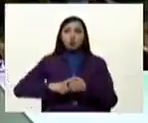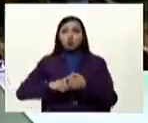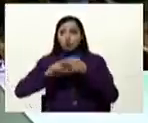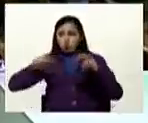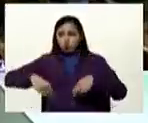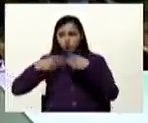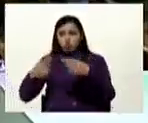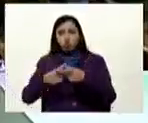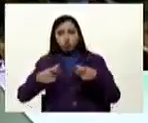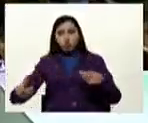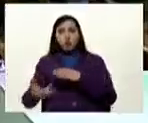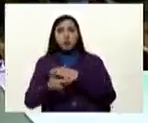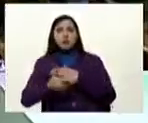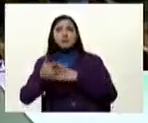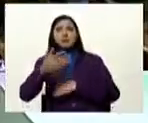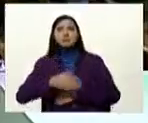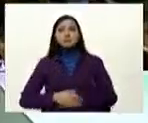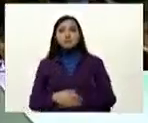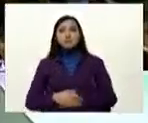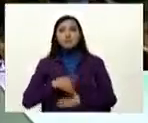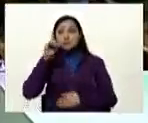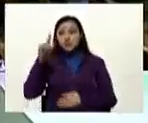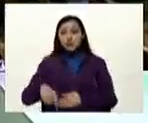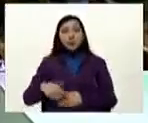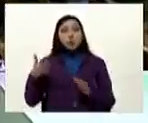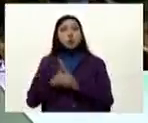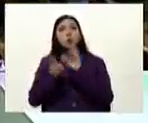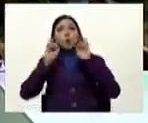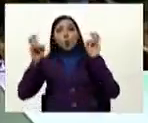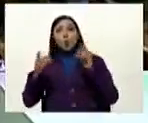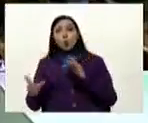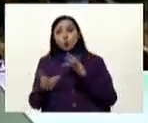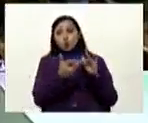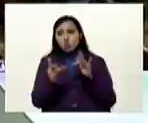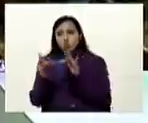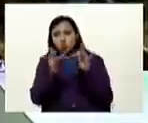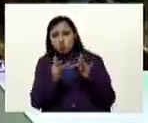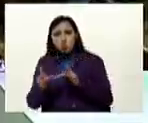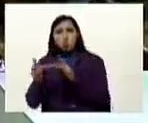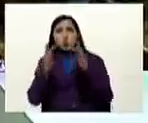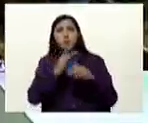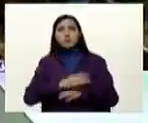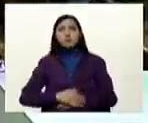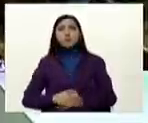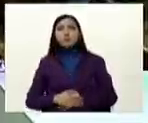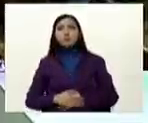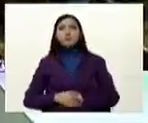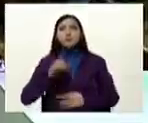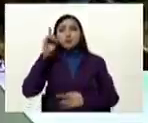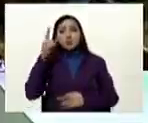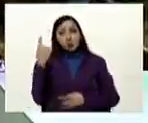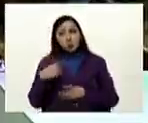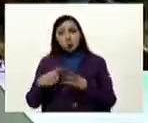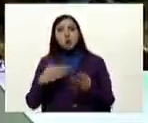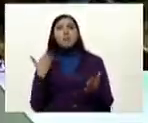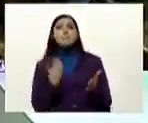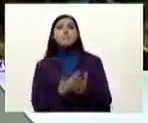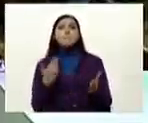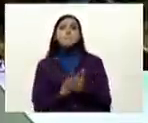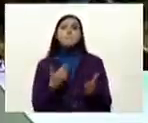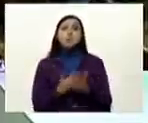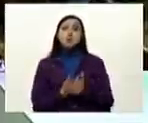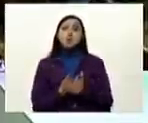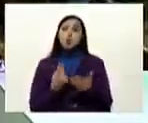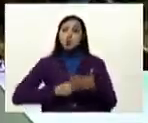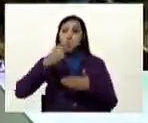Bolívar digital, el tema de la interconectividad y otras propuestas y planes